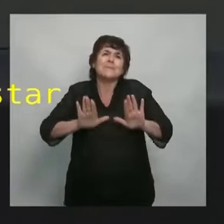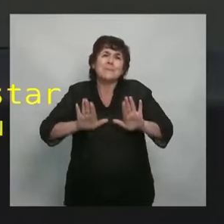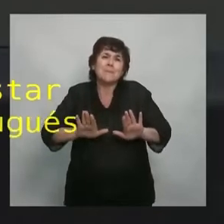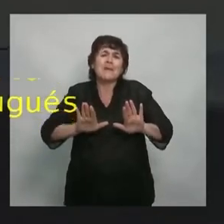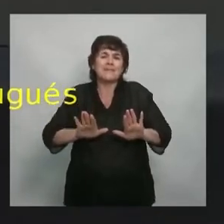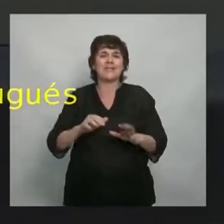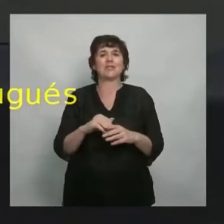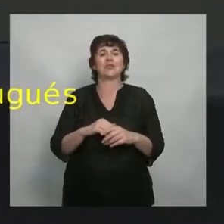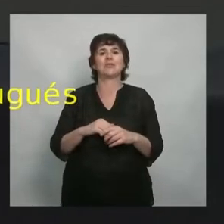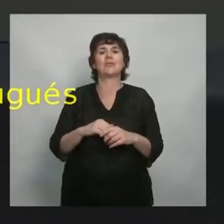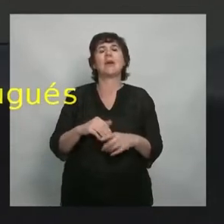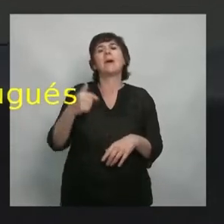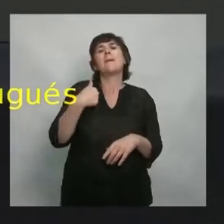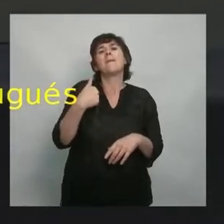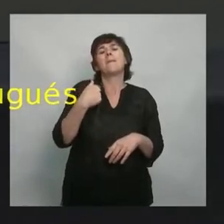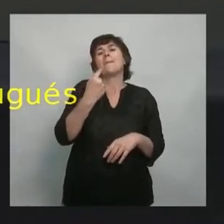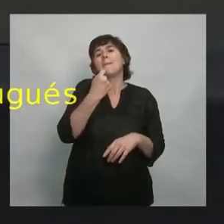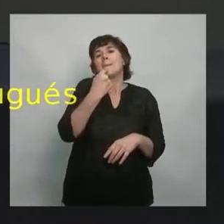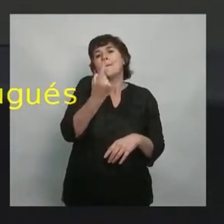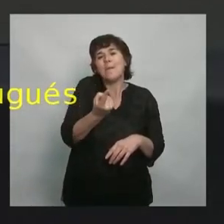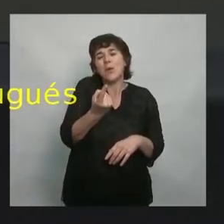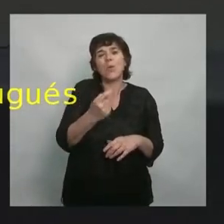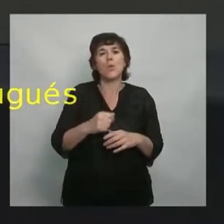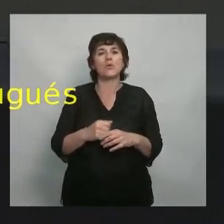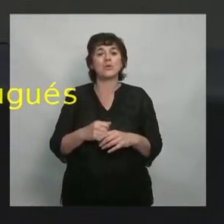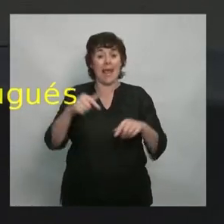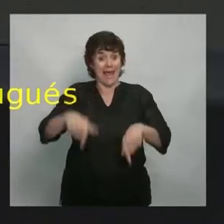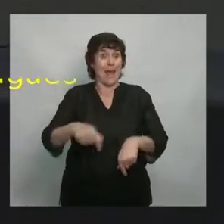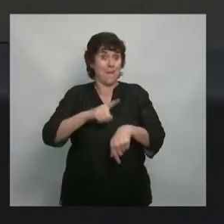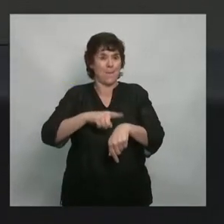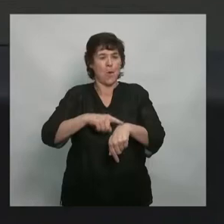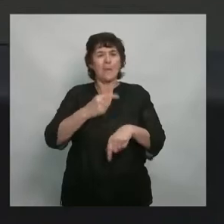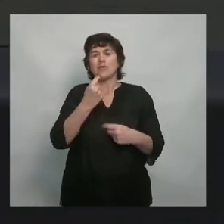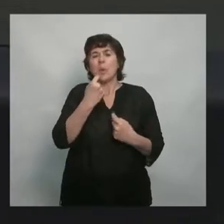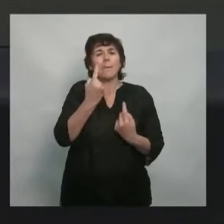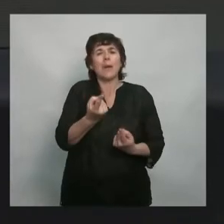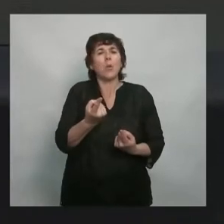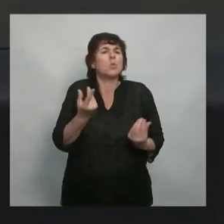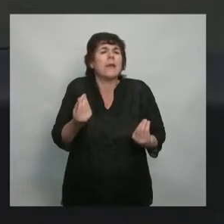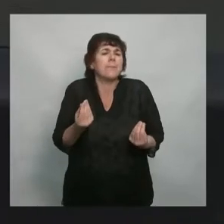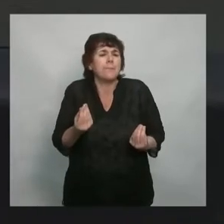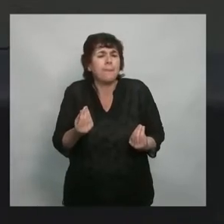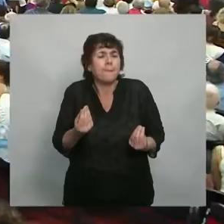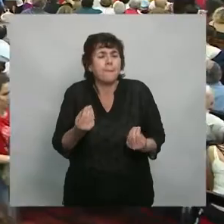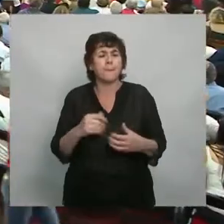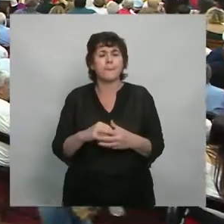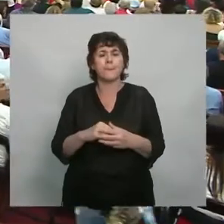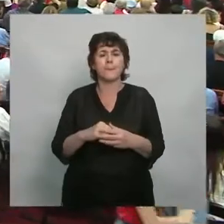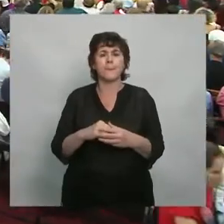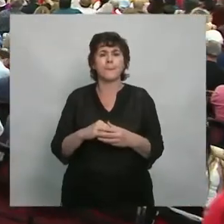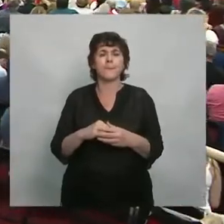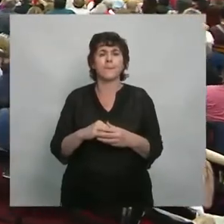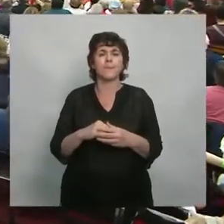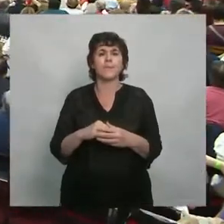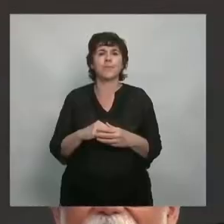A minha pergunta nesse momento é: Será que as